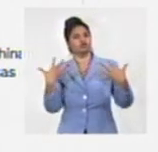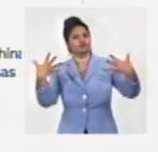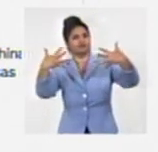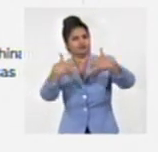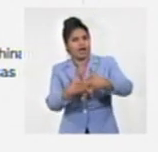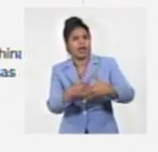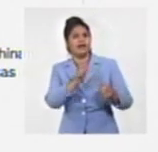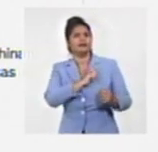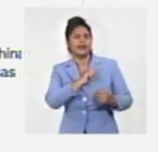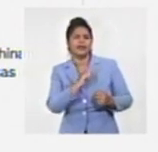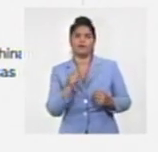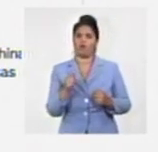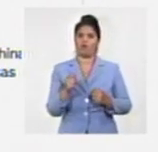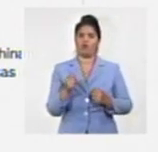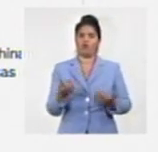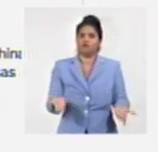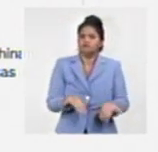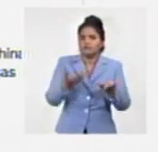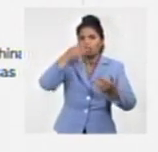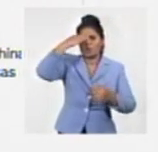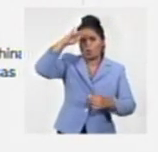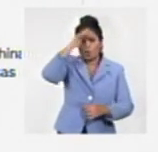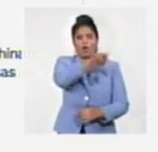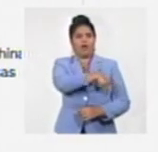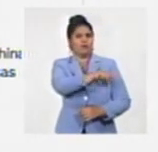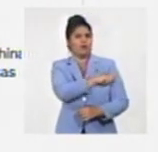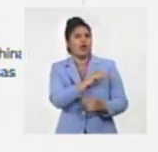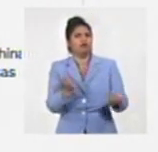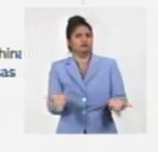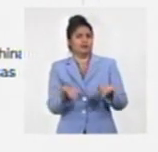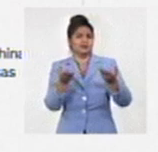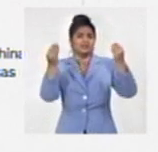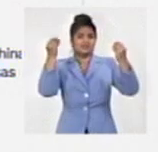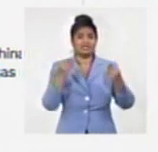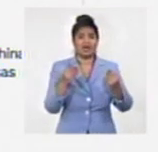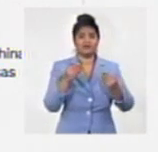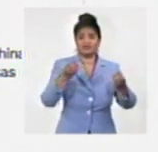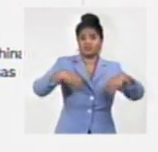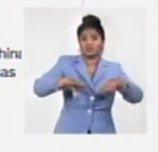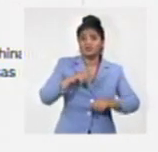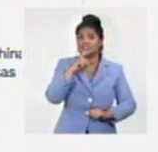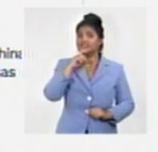gobierno por trazar un horizonte de bienestar para nuestro pueblo en medio de las complejas